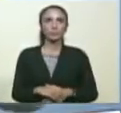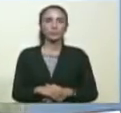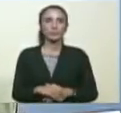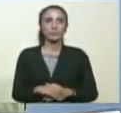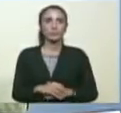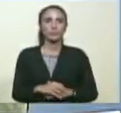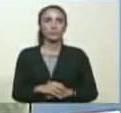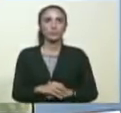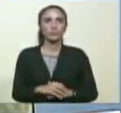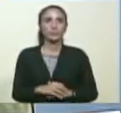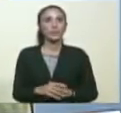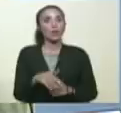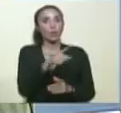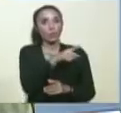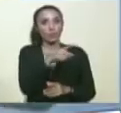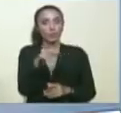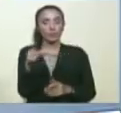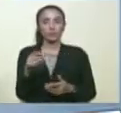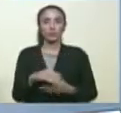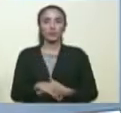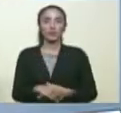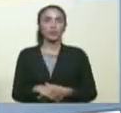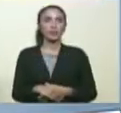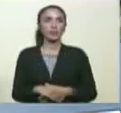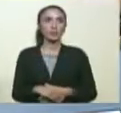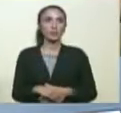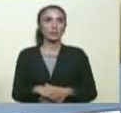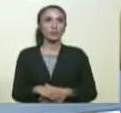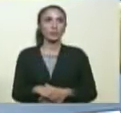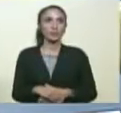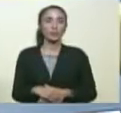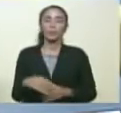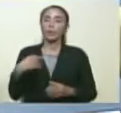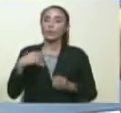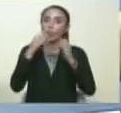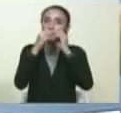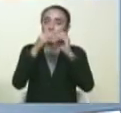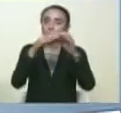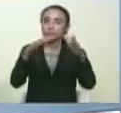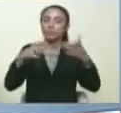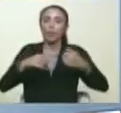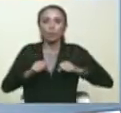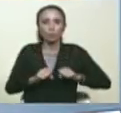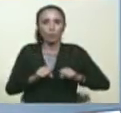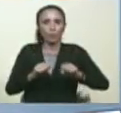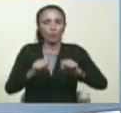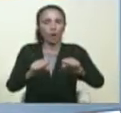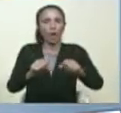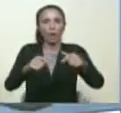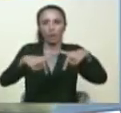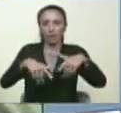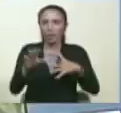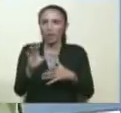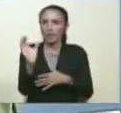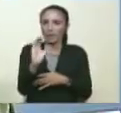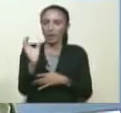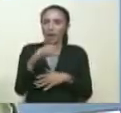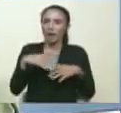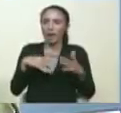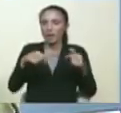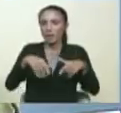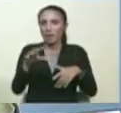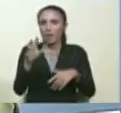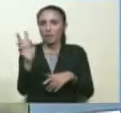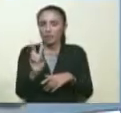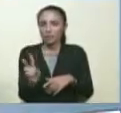con ustedes. Yo le lanzo un mensaje a los supermercados y líneas de abastos del país, desde aquí. ¿Hay alguno aquí